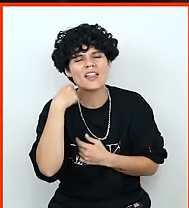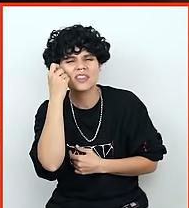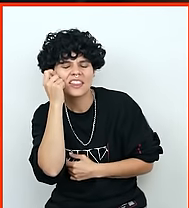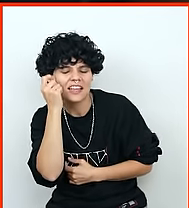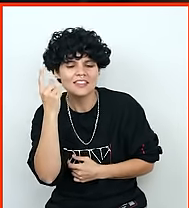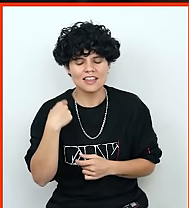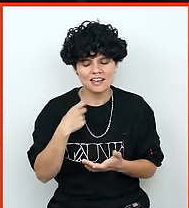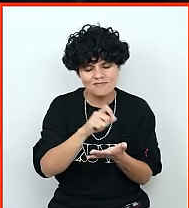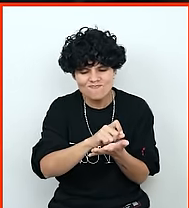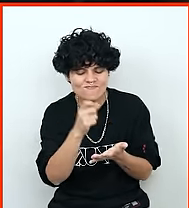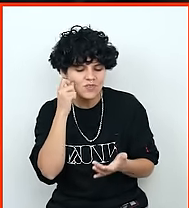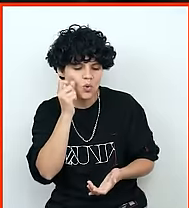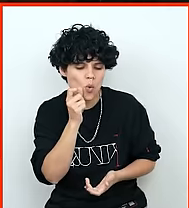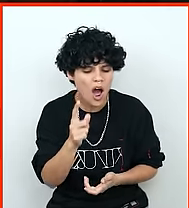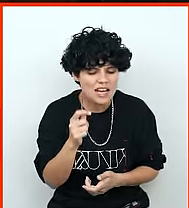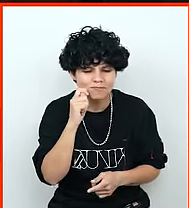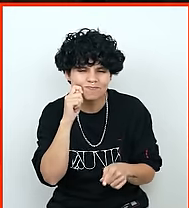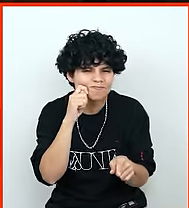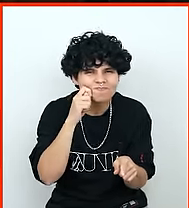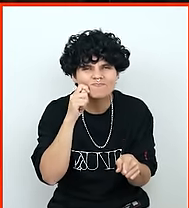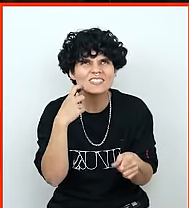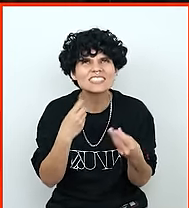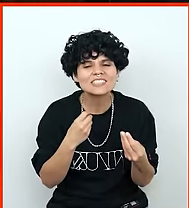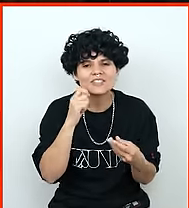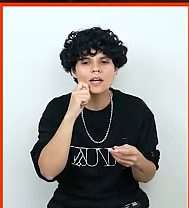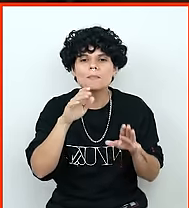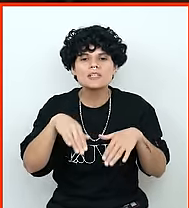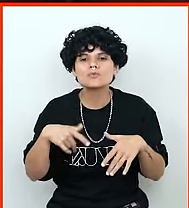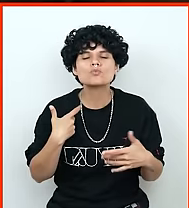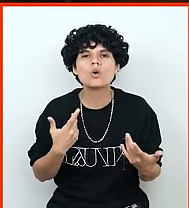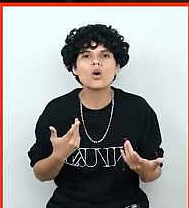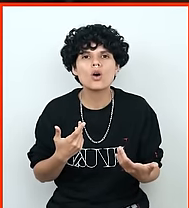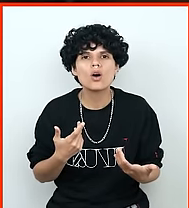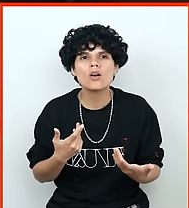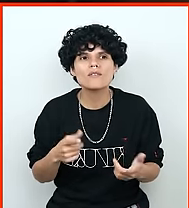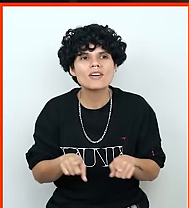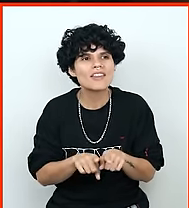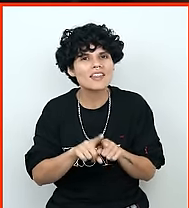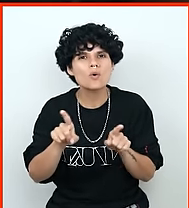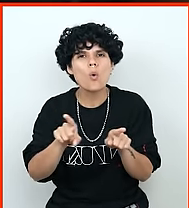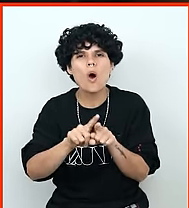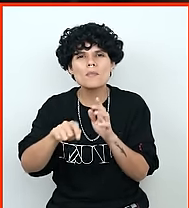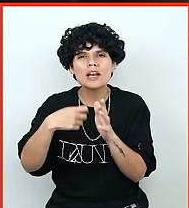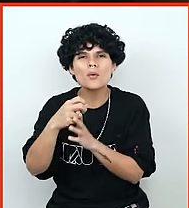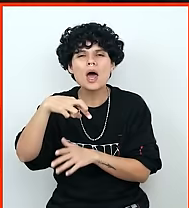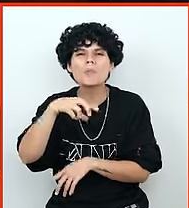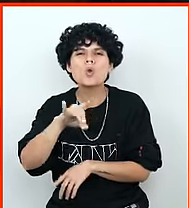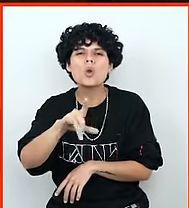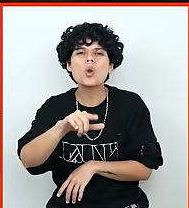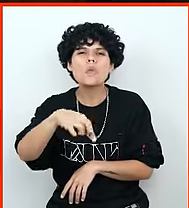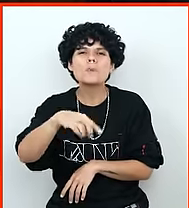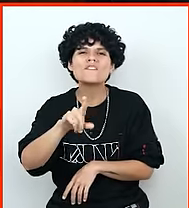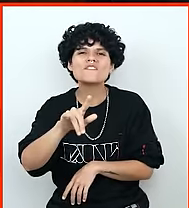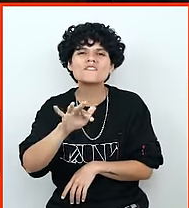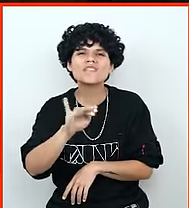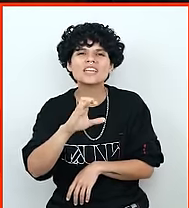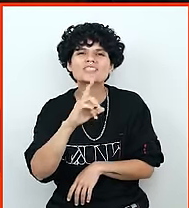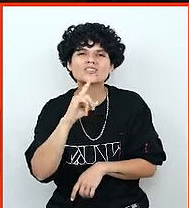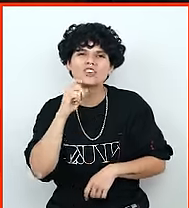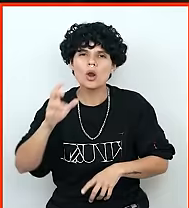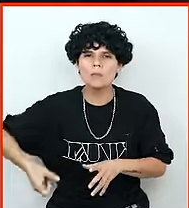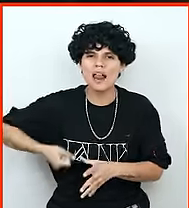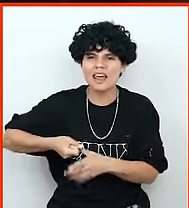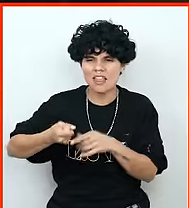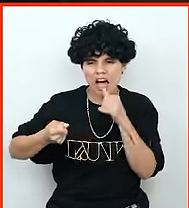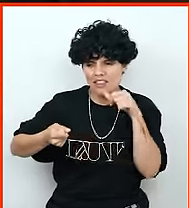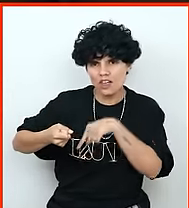metáforas, tú pensáis que dijo eso, es como la maleta de Pulp Fiction, po. Nunca se sabe qué hay dentro de la maleta, po, bueno, y siempre la, y siempre que estáis, es como,